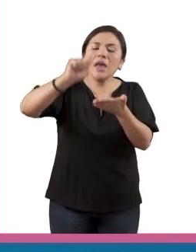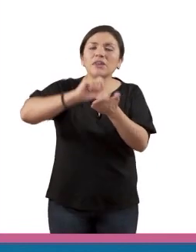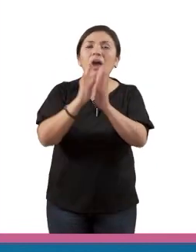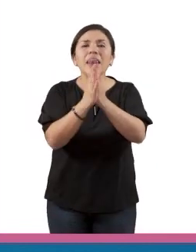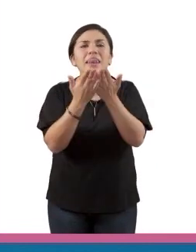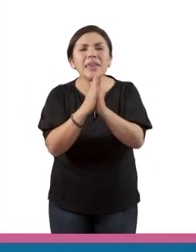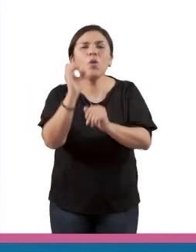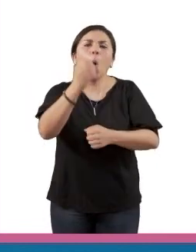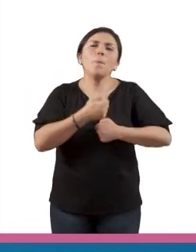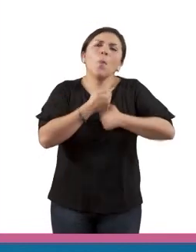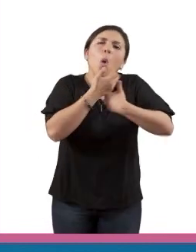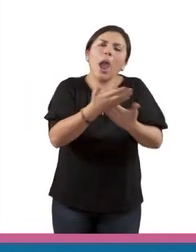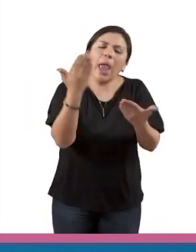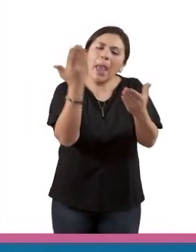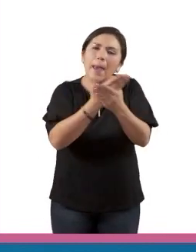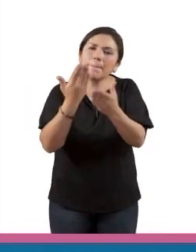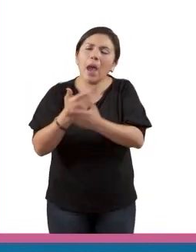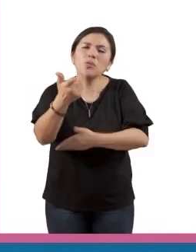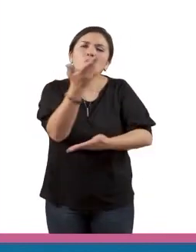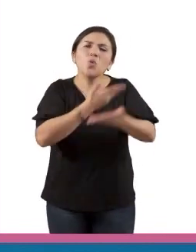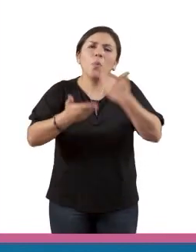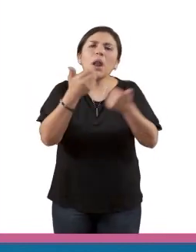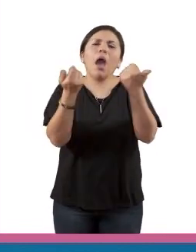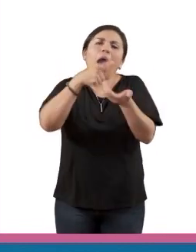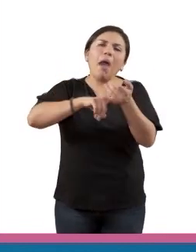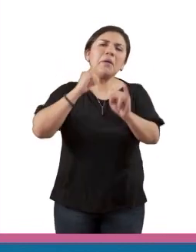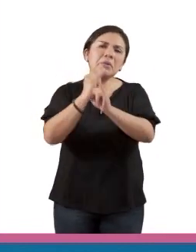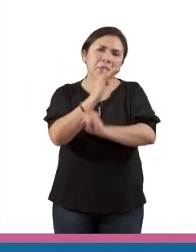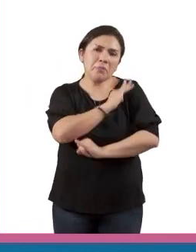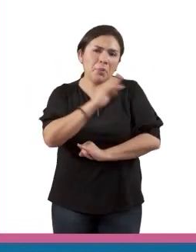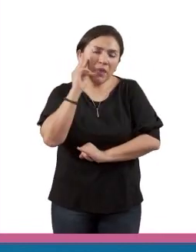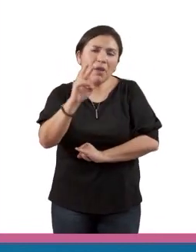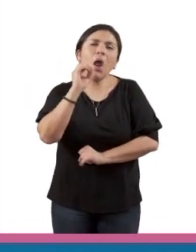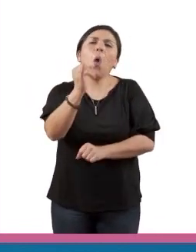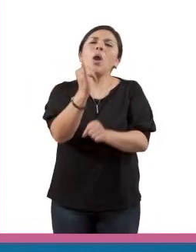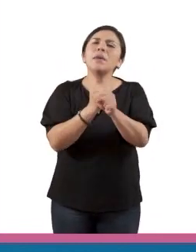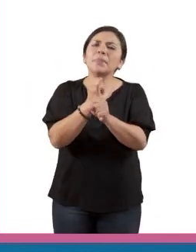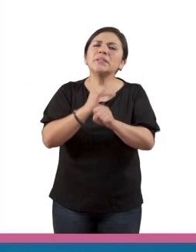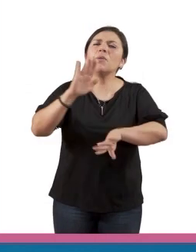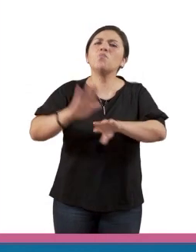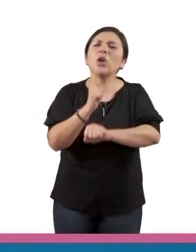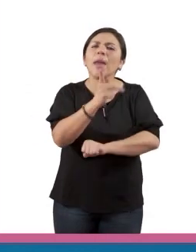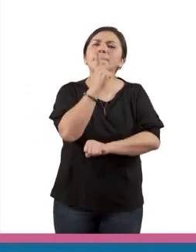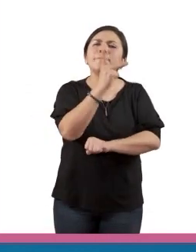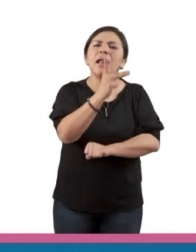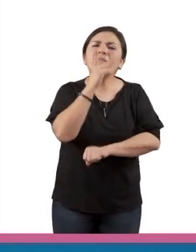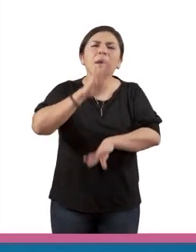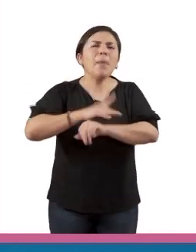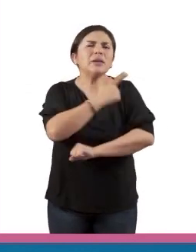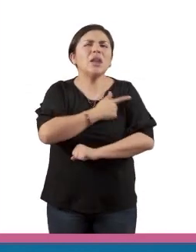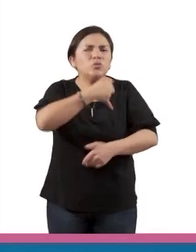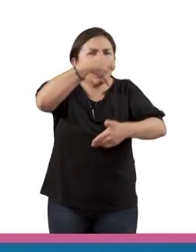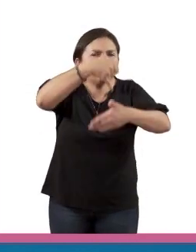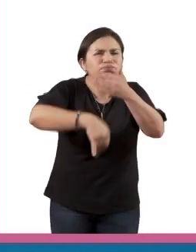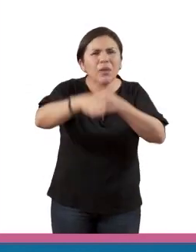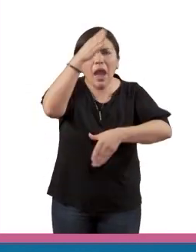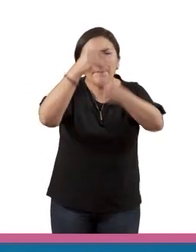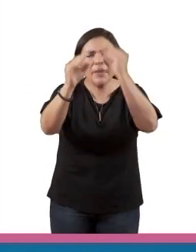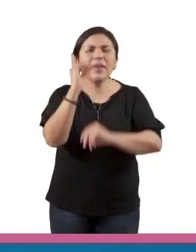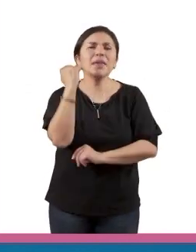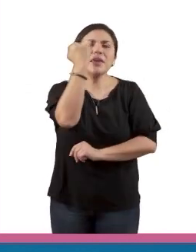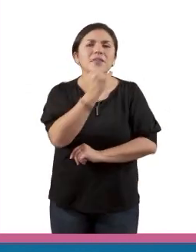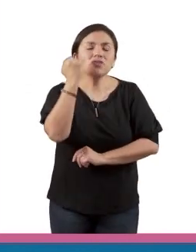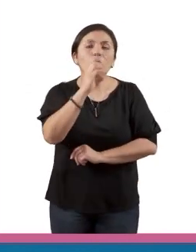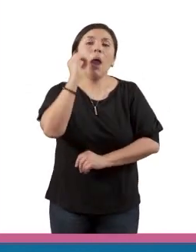de aventuras o un poemario y compartirlo en Internet, investigar el origen de sus palabras favoritas, aprender